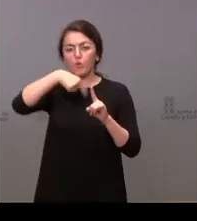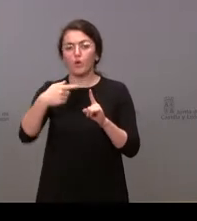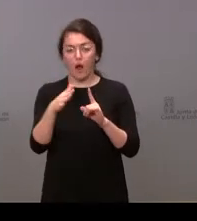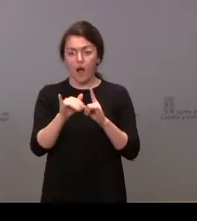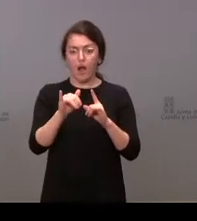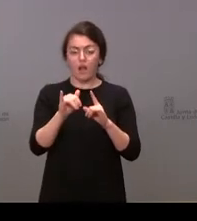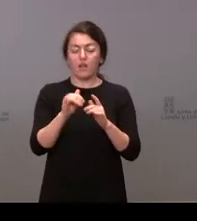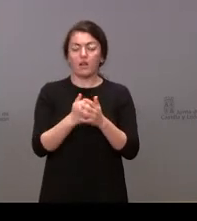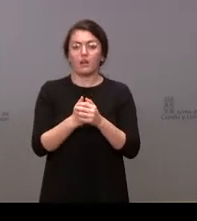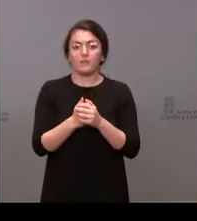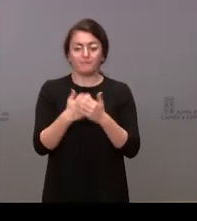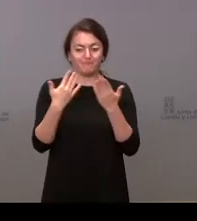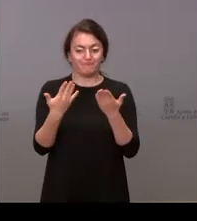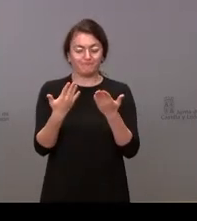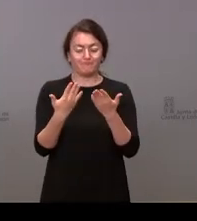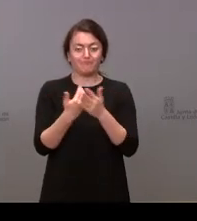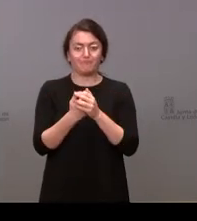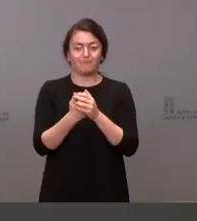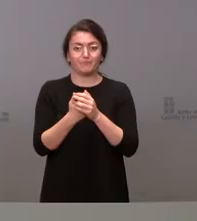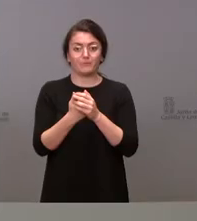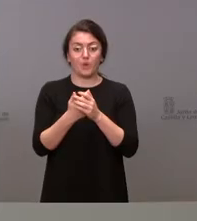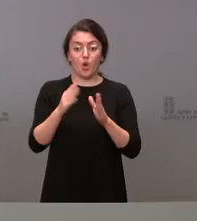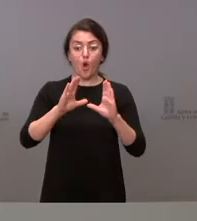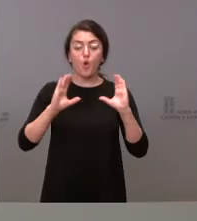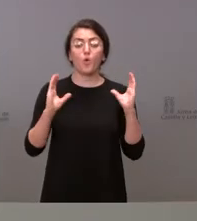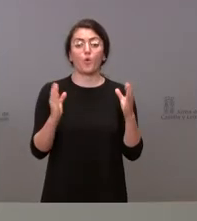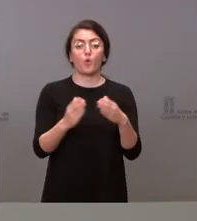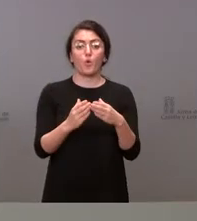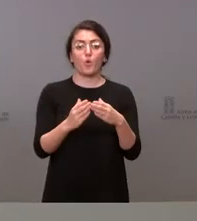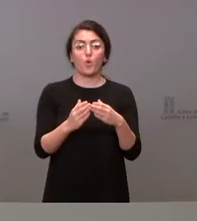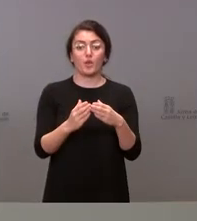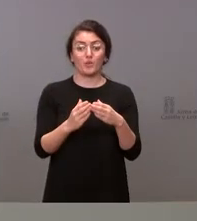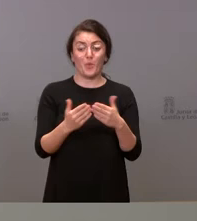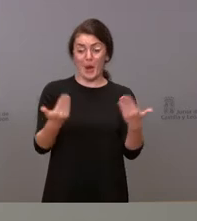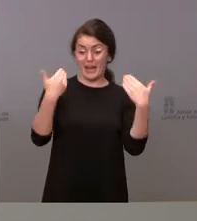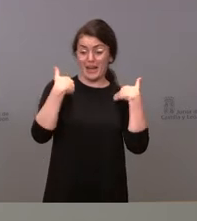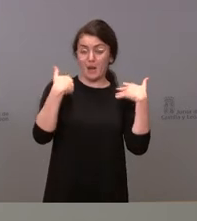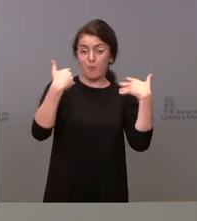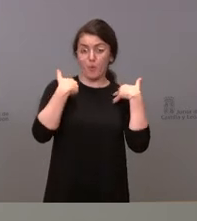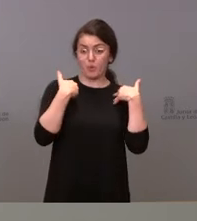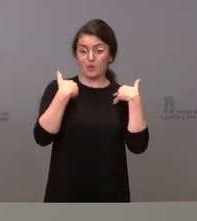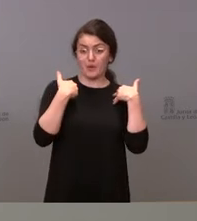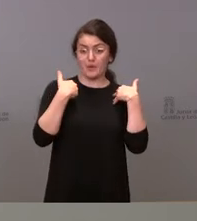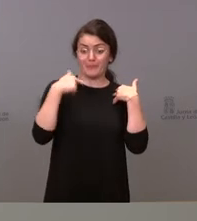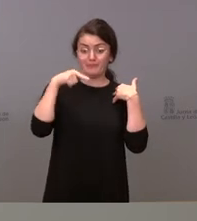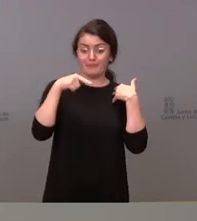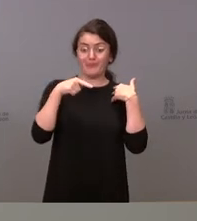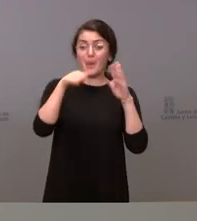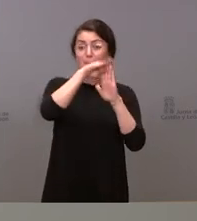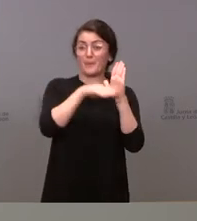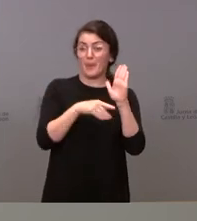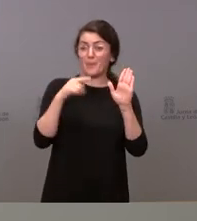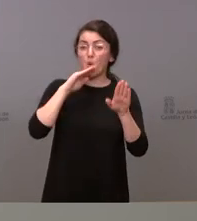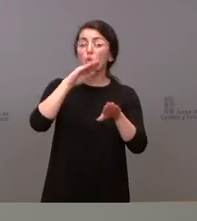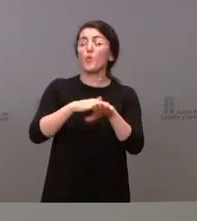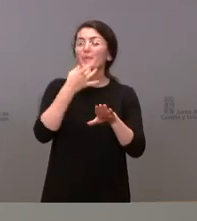de cumplir con ellas. En principio, el colectivo, diríamos, de responsables del cumplimiento de estas obligaciones más